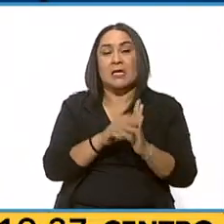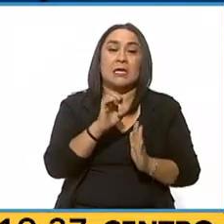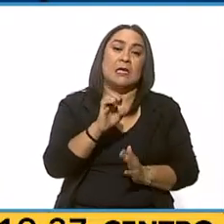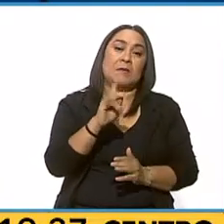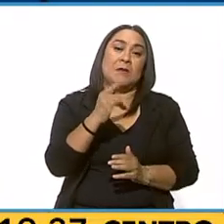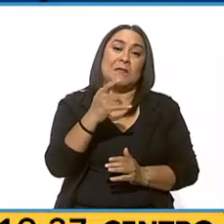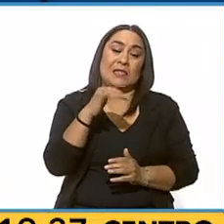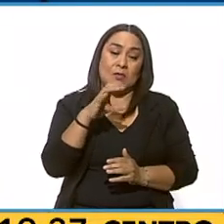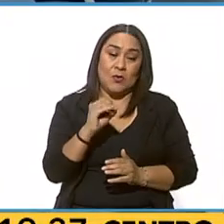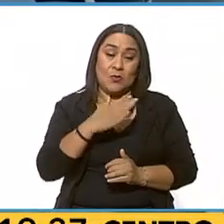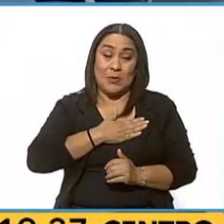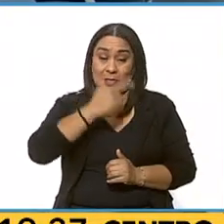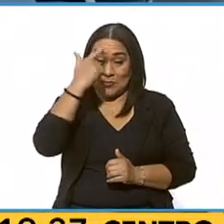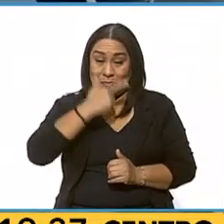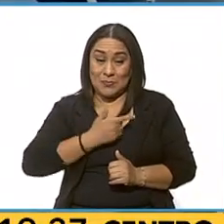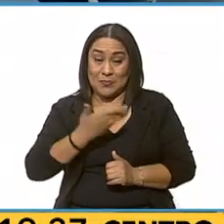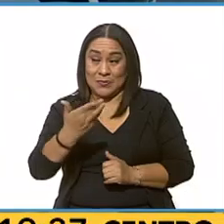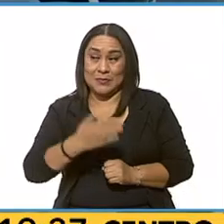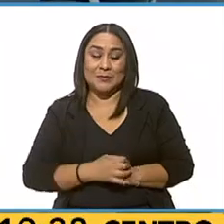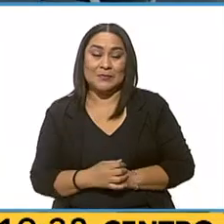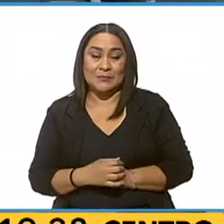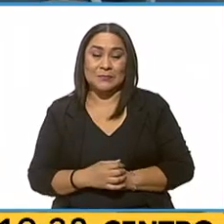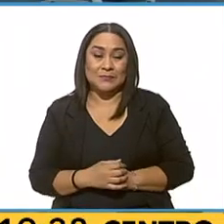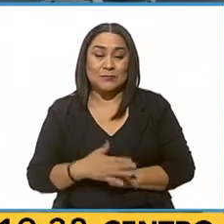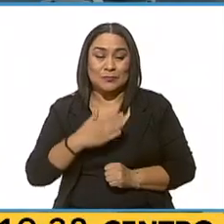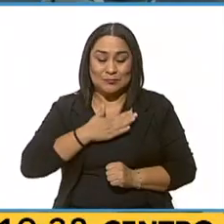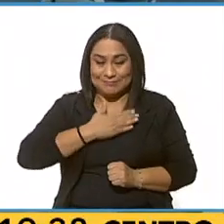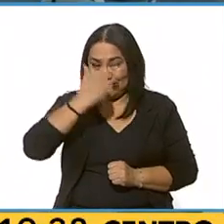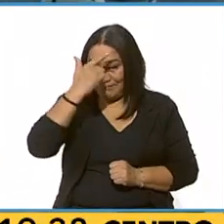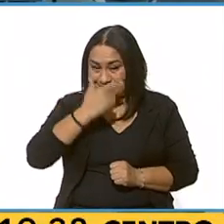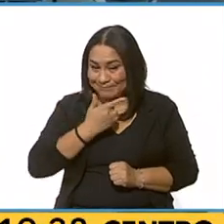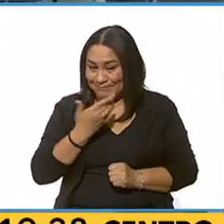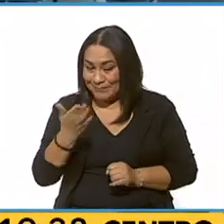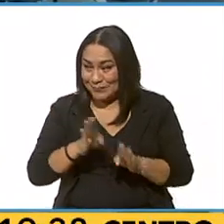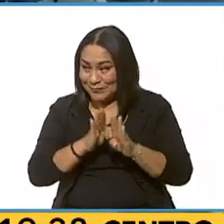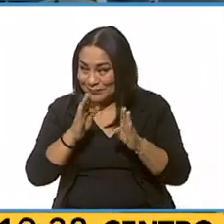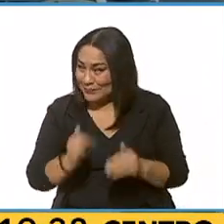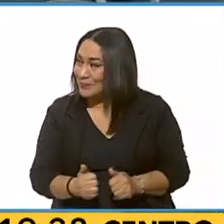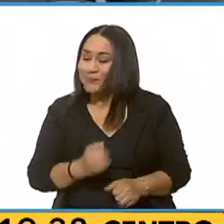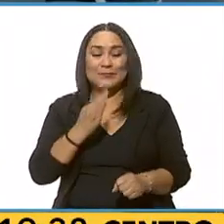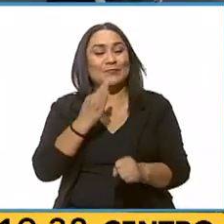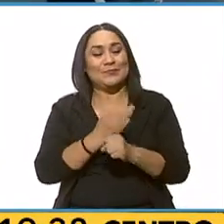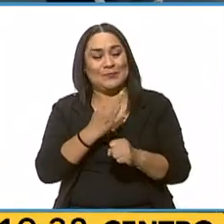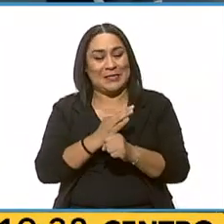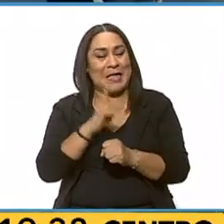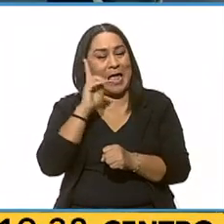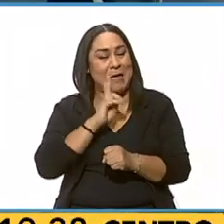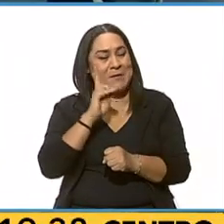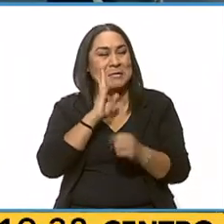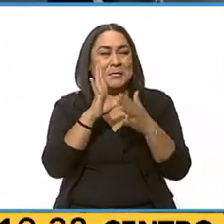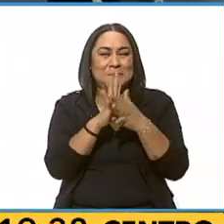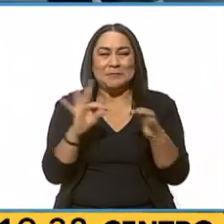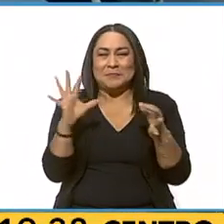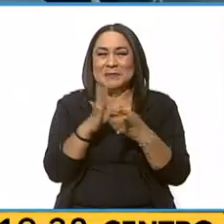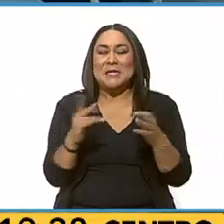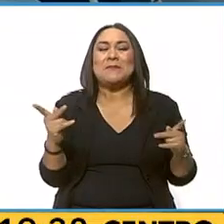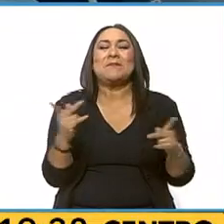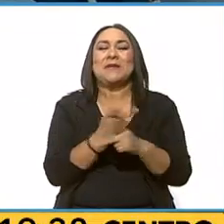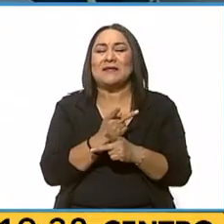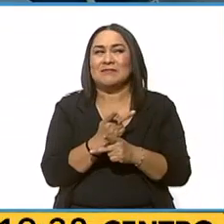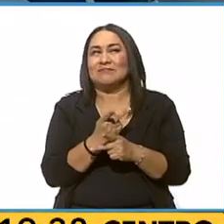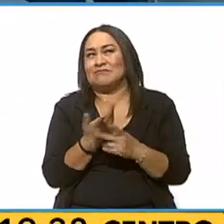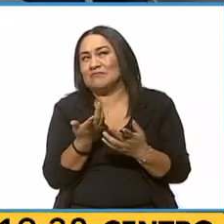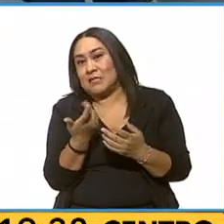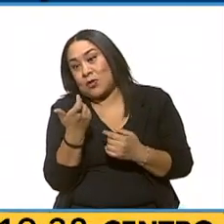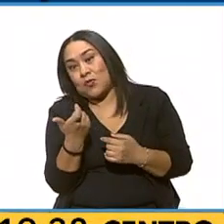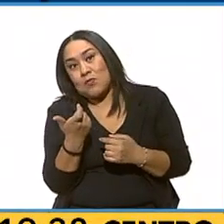Ibarra. Epigmenio, muy buenas noches. Buenas noches, Vianey, ¿cómo estás? Bien, pues estamos tratando de dilucidar un poco, ¿no?, el panorama